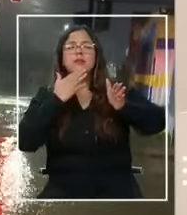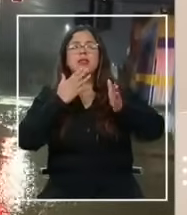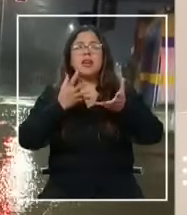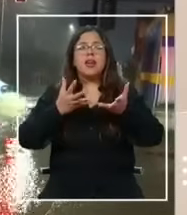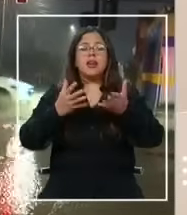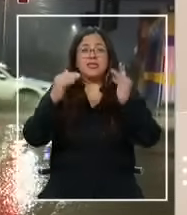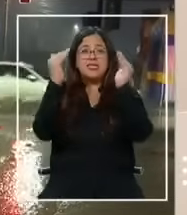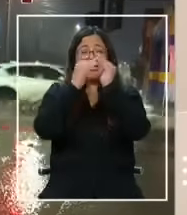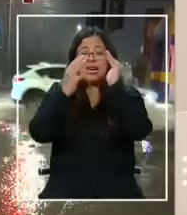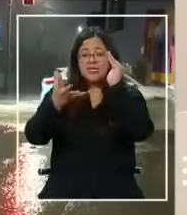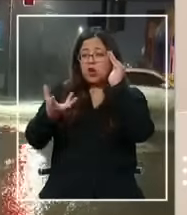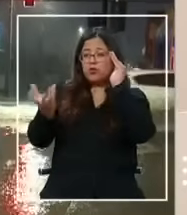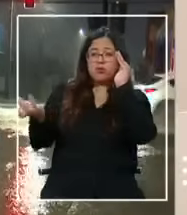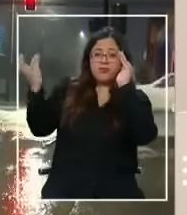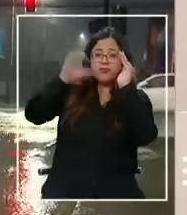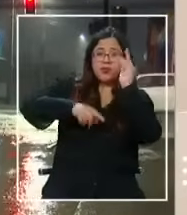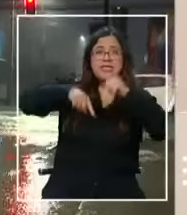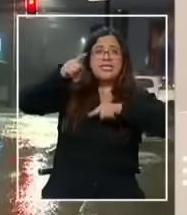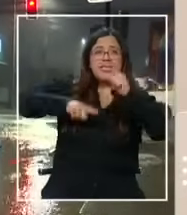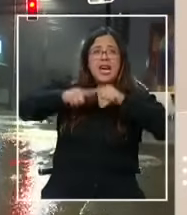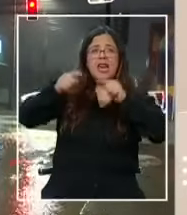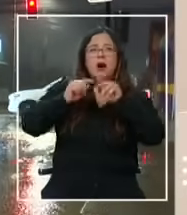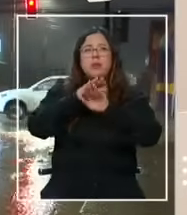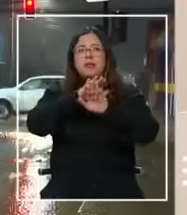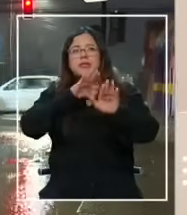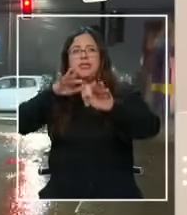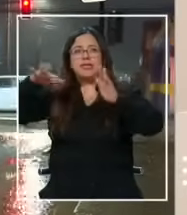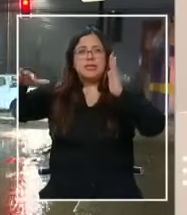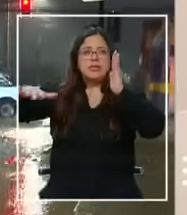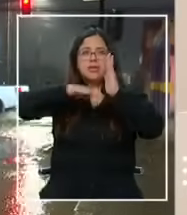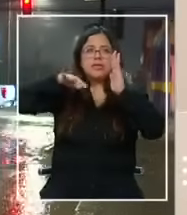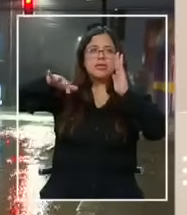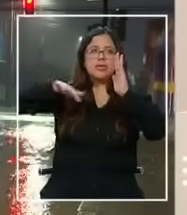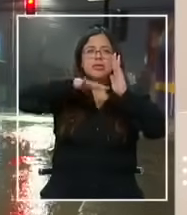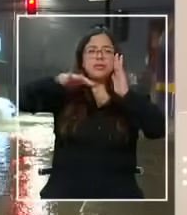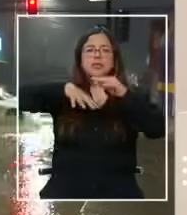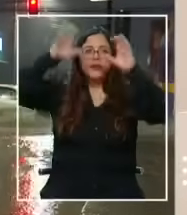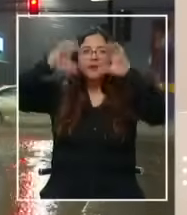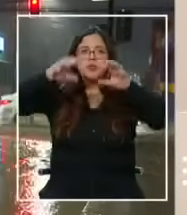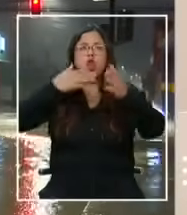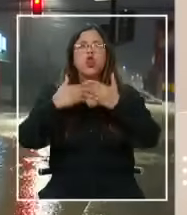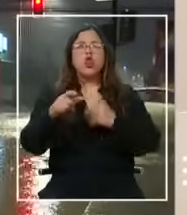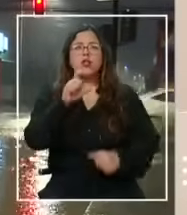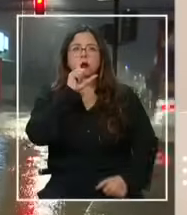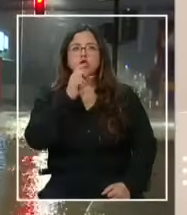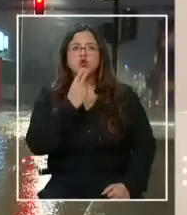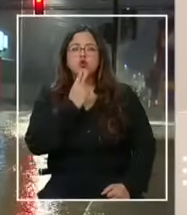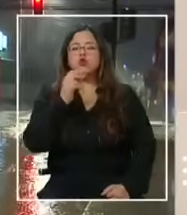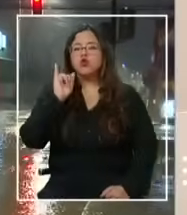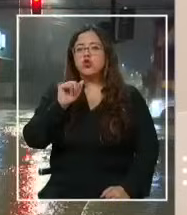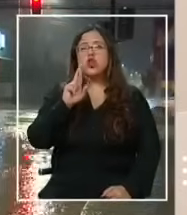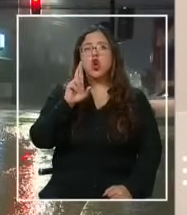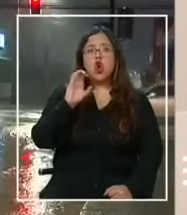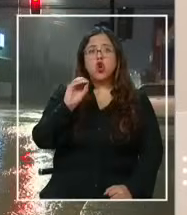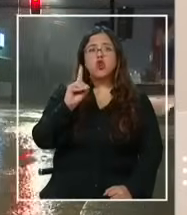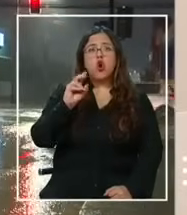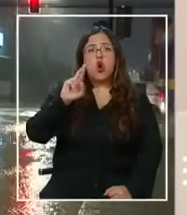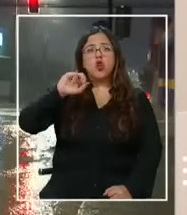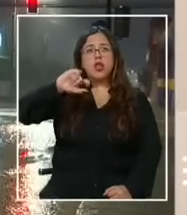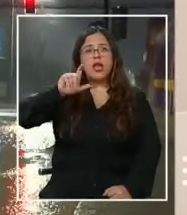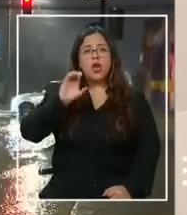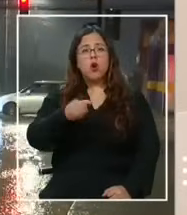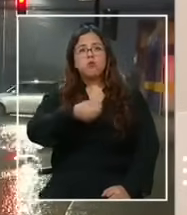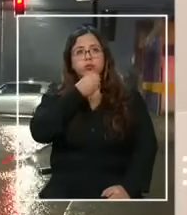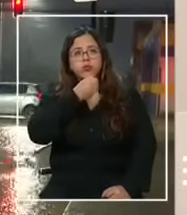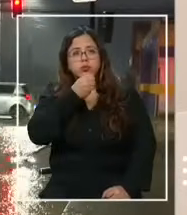enten en las viviendas son las primeras complicaciones que dejan estas intensas precipitaciones en Constitución Claro que sí Rodrigo caquis